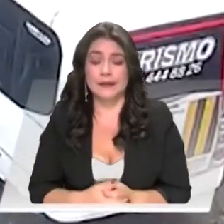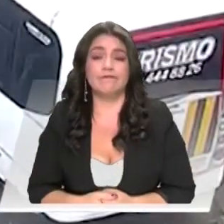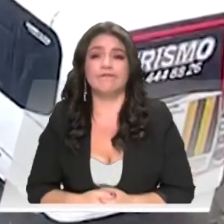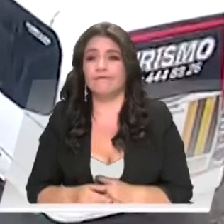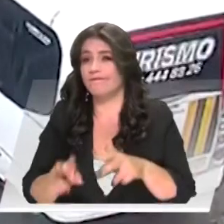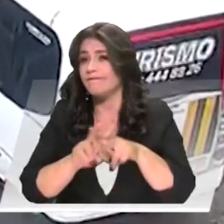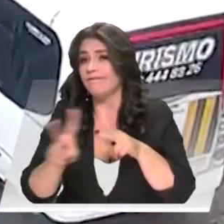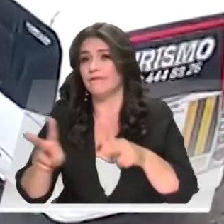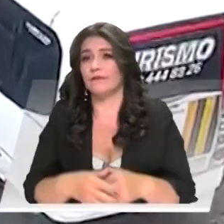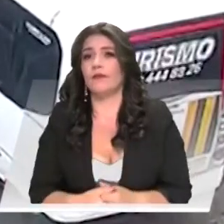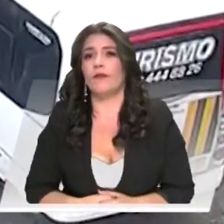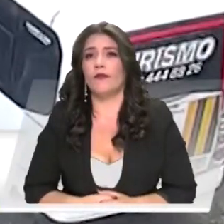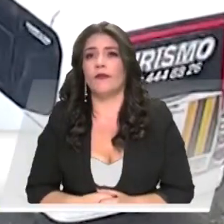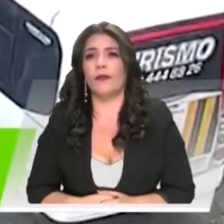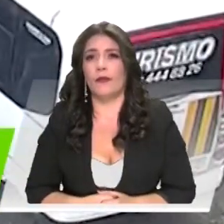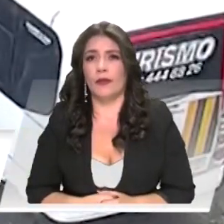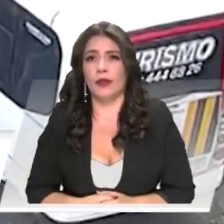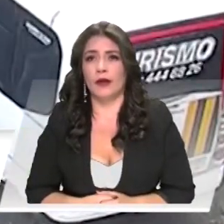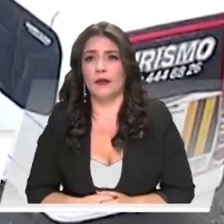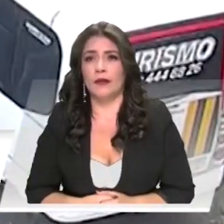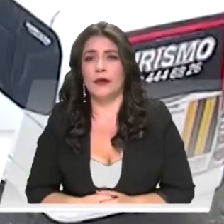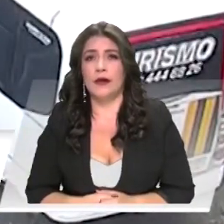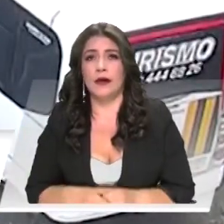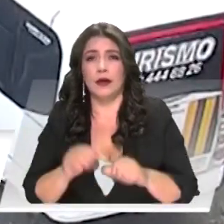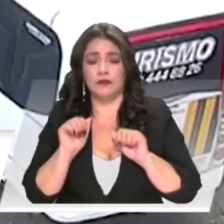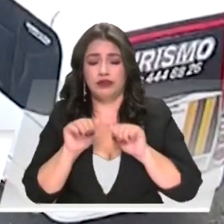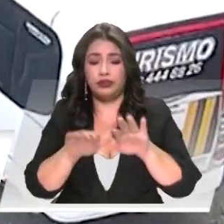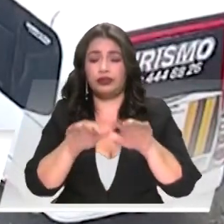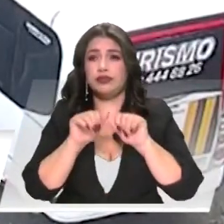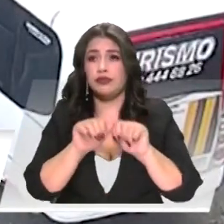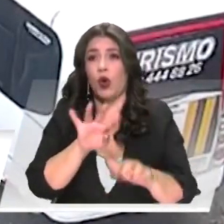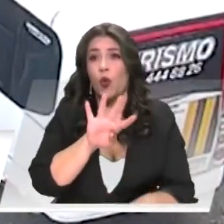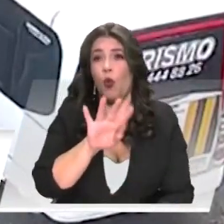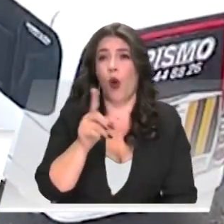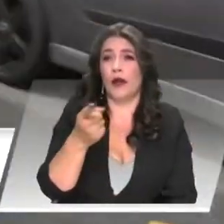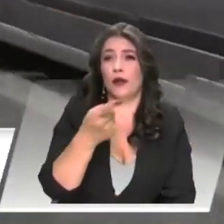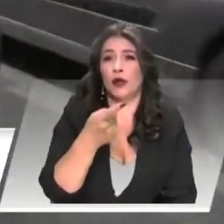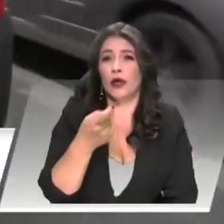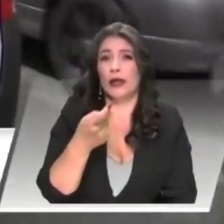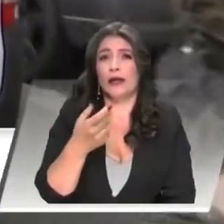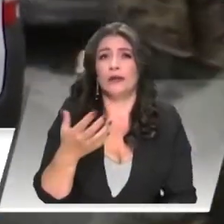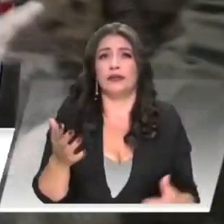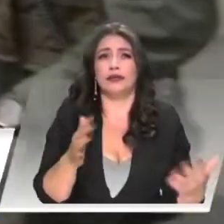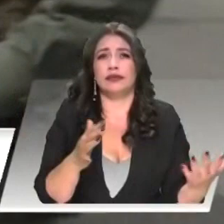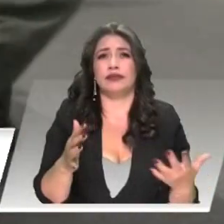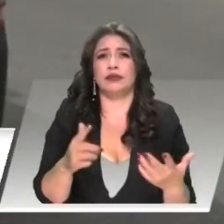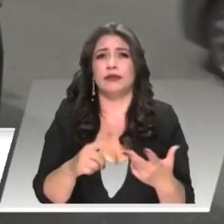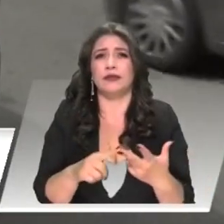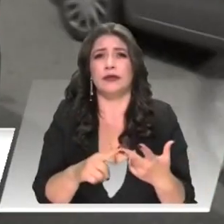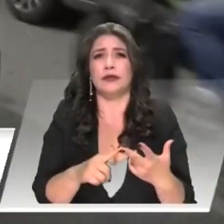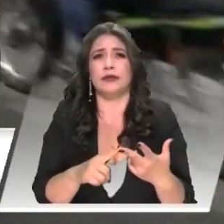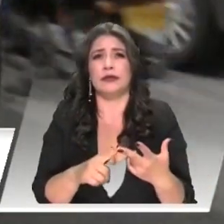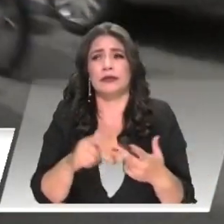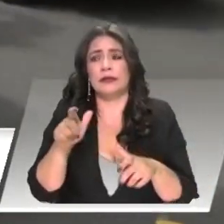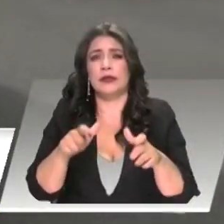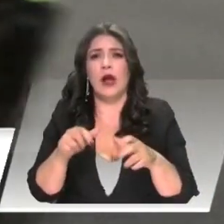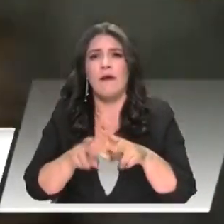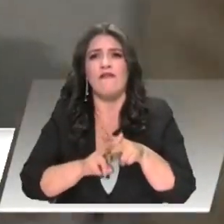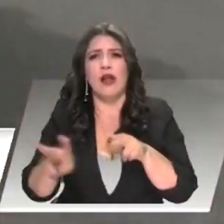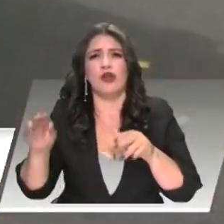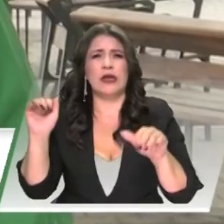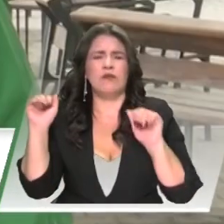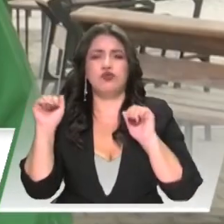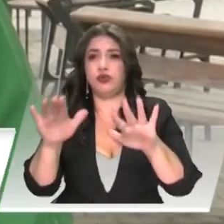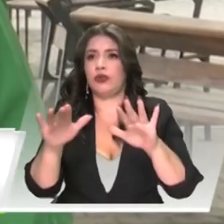Antioquia. Según las autoridades, en las autopistas 4G, la ciudadanía está encontrando la posibilidad perfecta para abusar de la velocidad en los